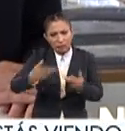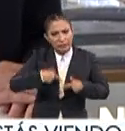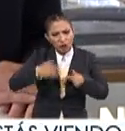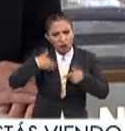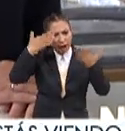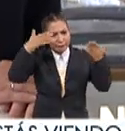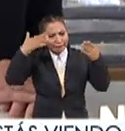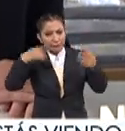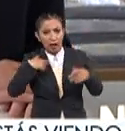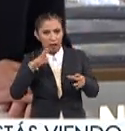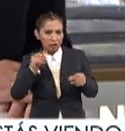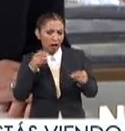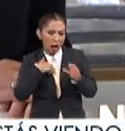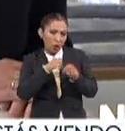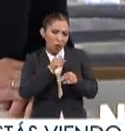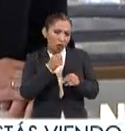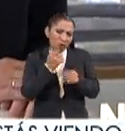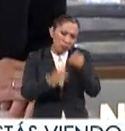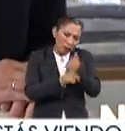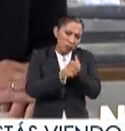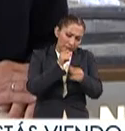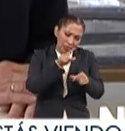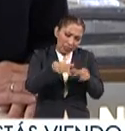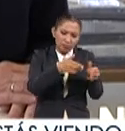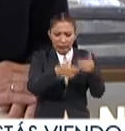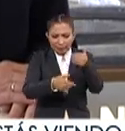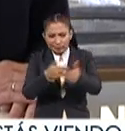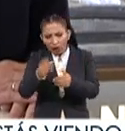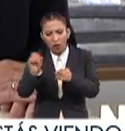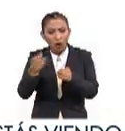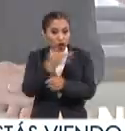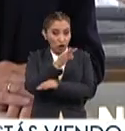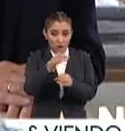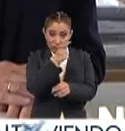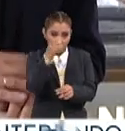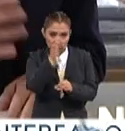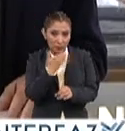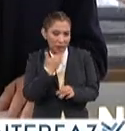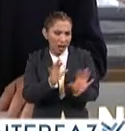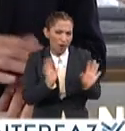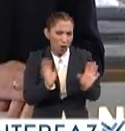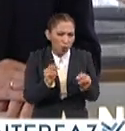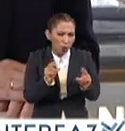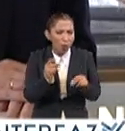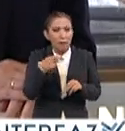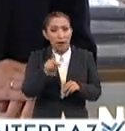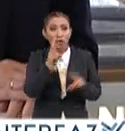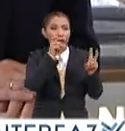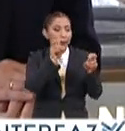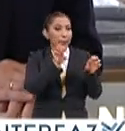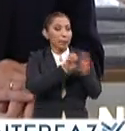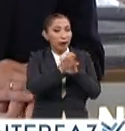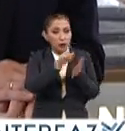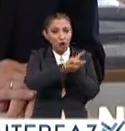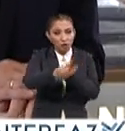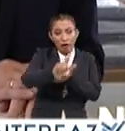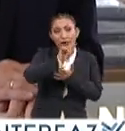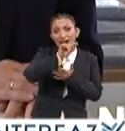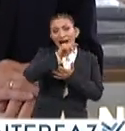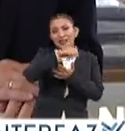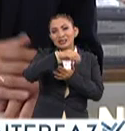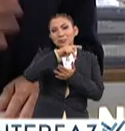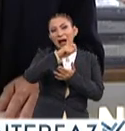sociedad, lo cual no quiere decir que no haya habido tropiezos o problemas o que se haya conseguido todo. Pues temas como la transparencia,